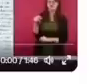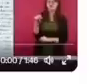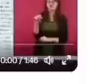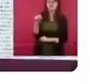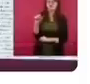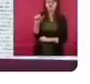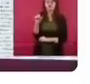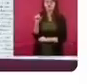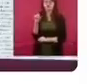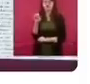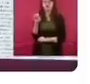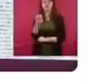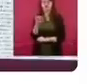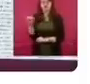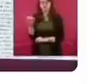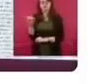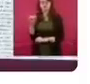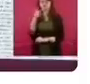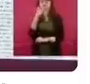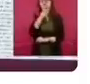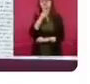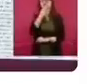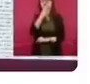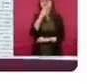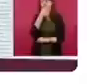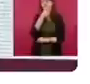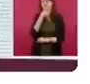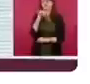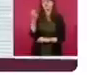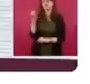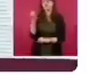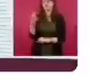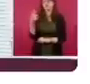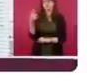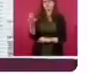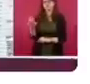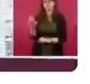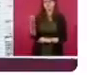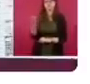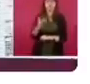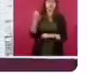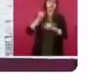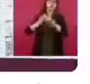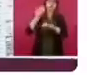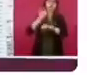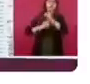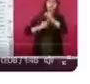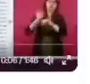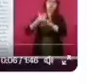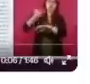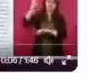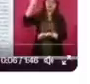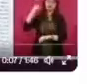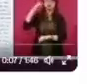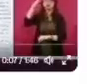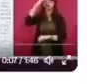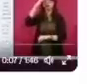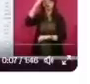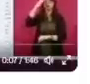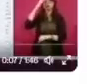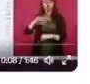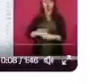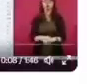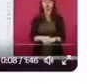manera. De Jorge, que lo conozco desde hace mucho tiempo. Yo pensaba, pero cuando